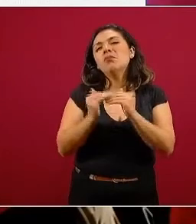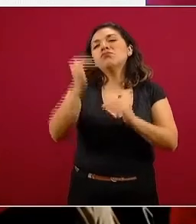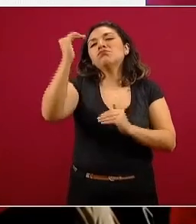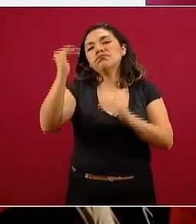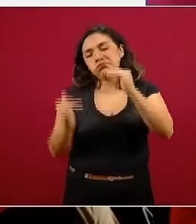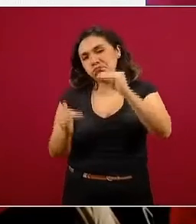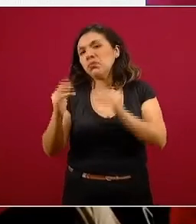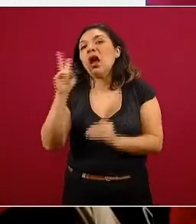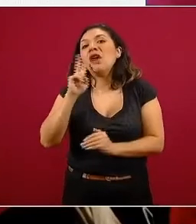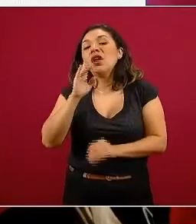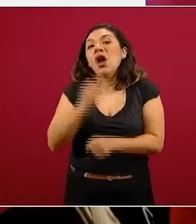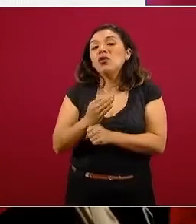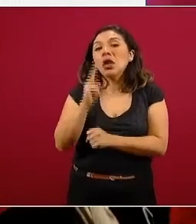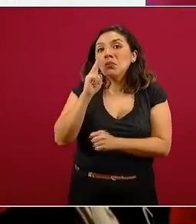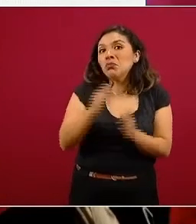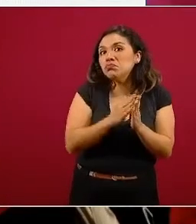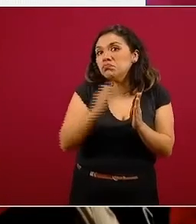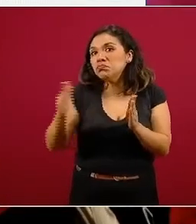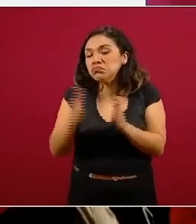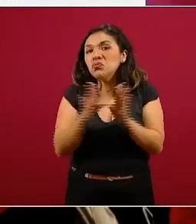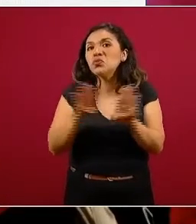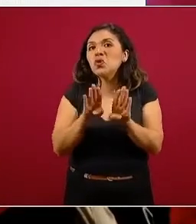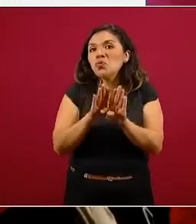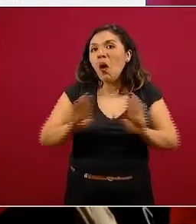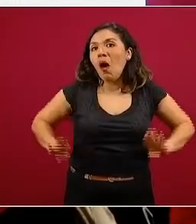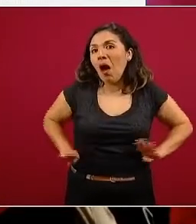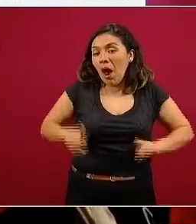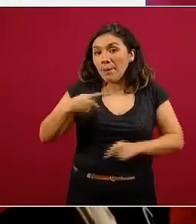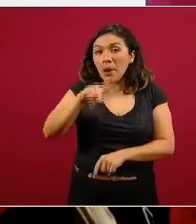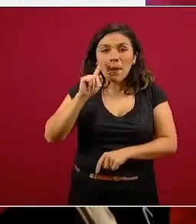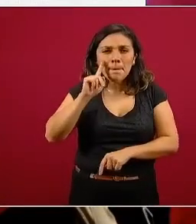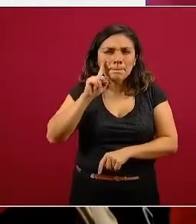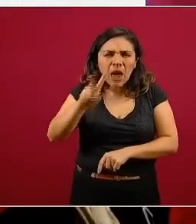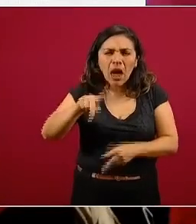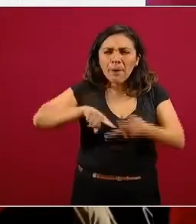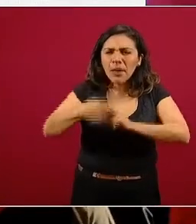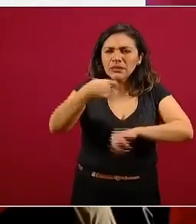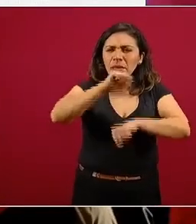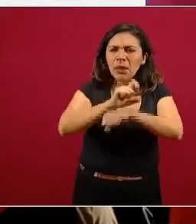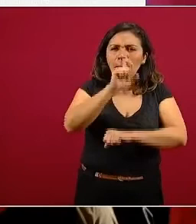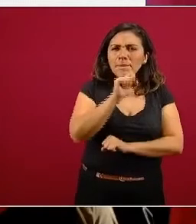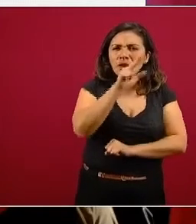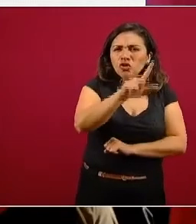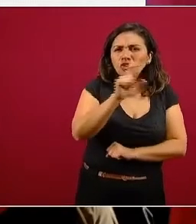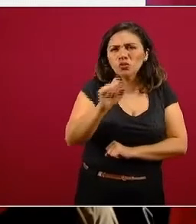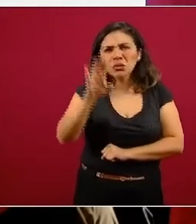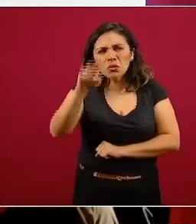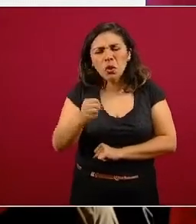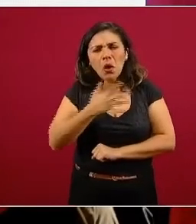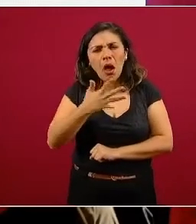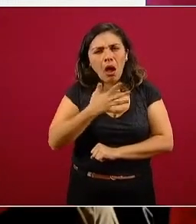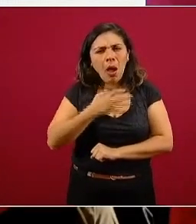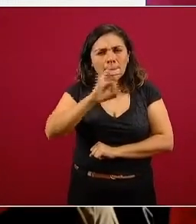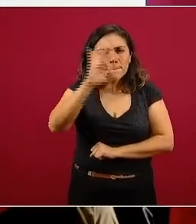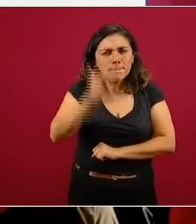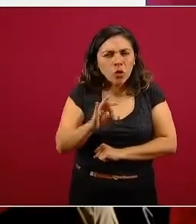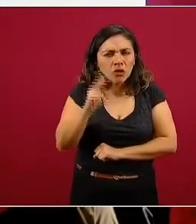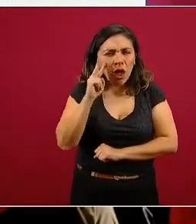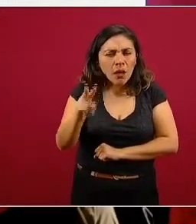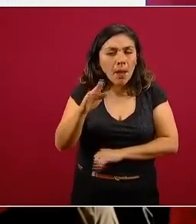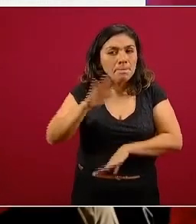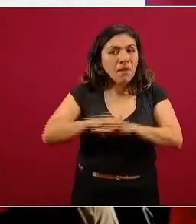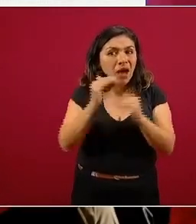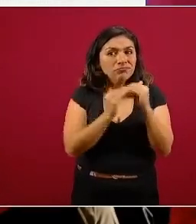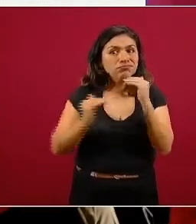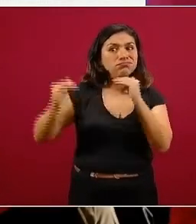a precisamente ver cuál es el comportamiento. Pero cuando vemos desde la semana 28-29, en donde teníamos el porcentaje de positividad